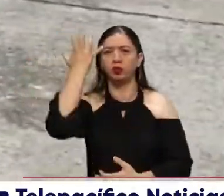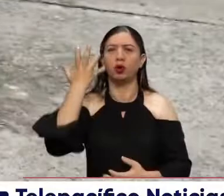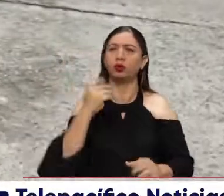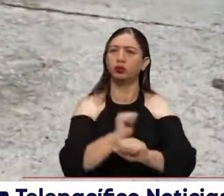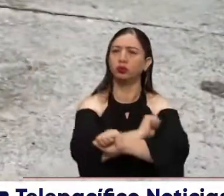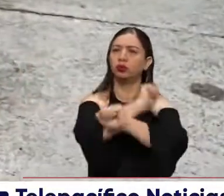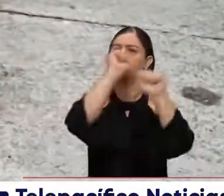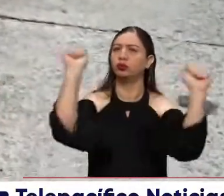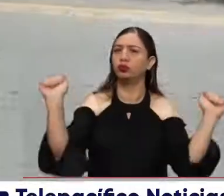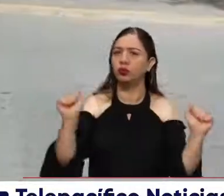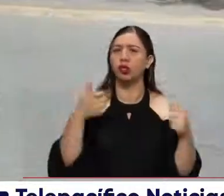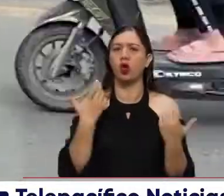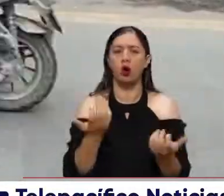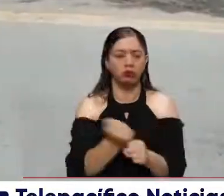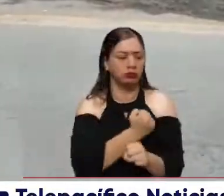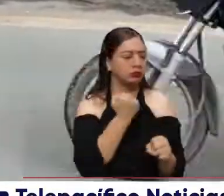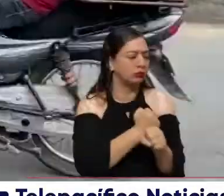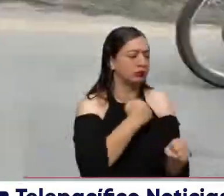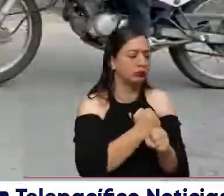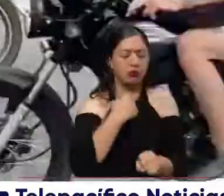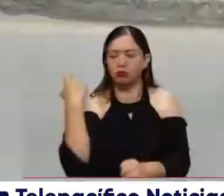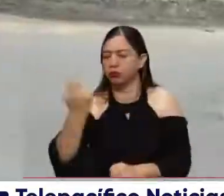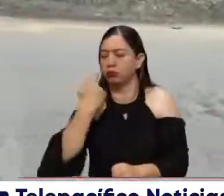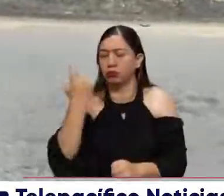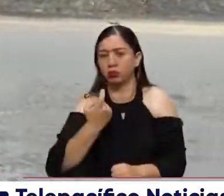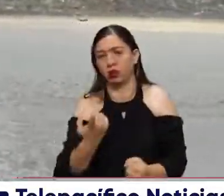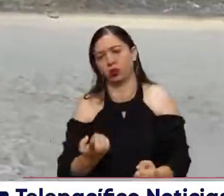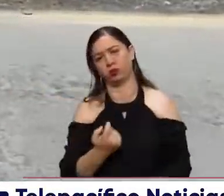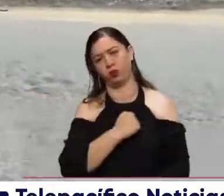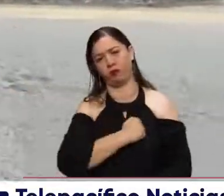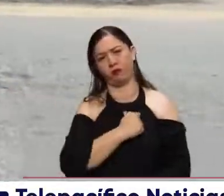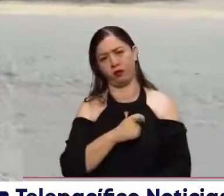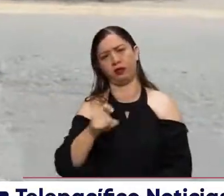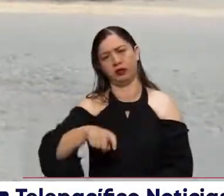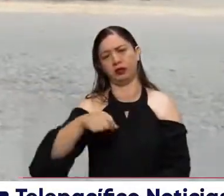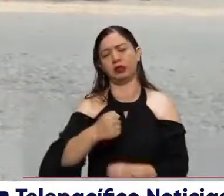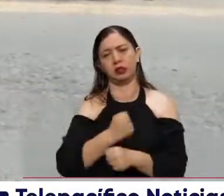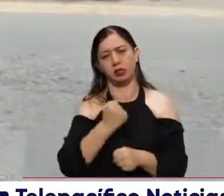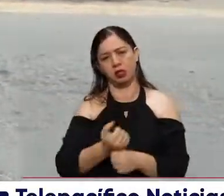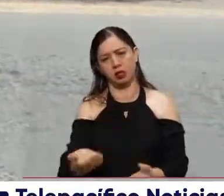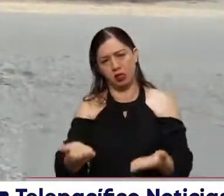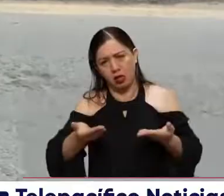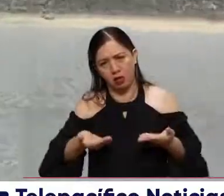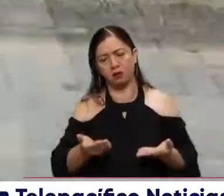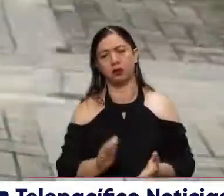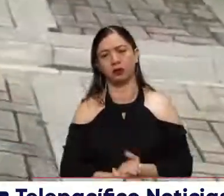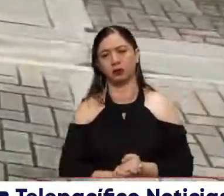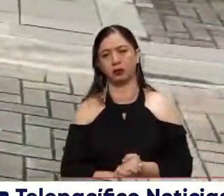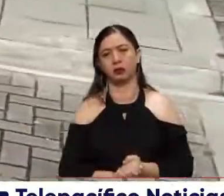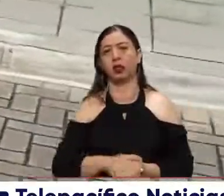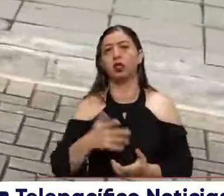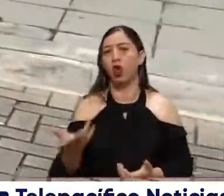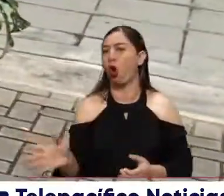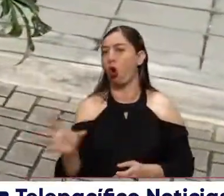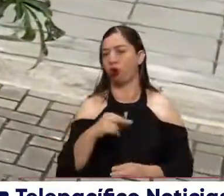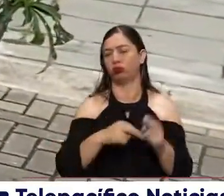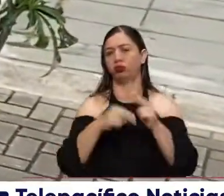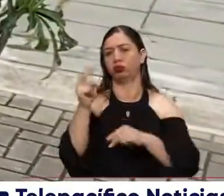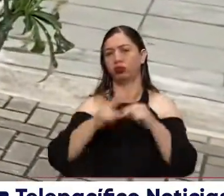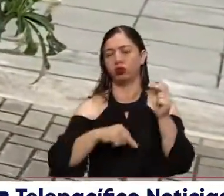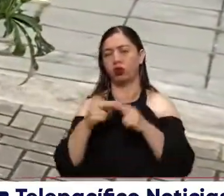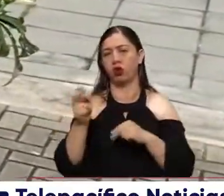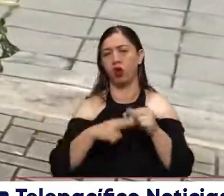días a conseguir sustento en lo que resulte. Lo único que pide es trabajo. Dice conocer todo lo relacionado con obra blanca, panel